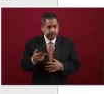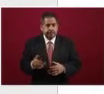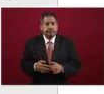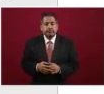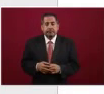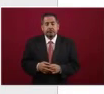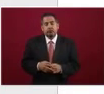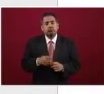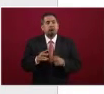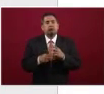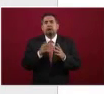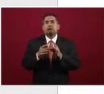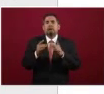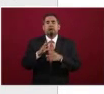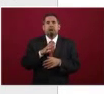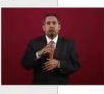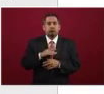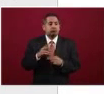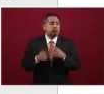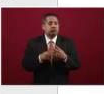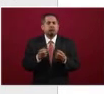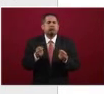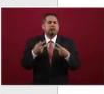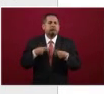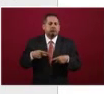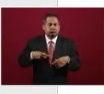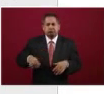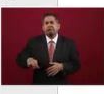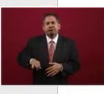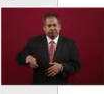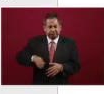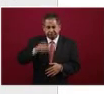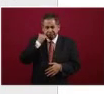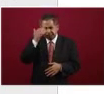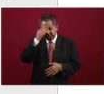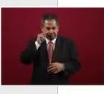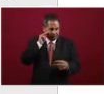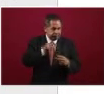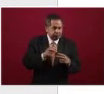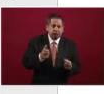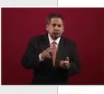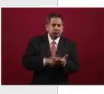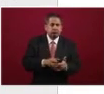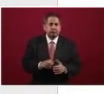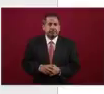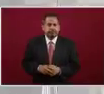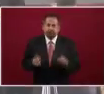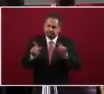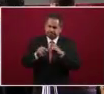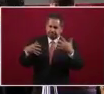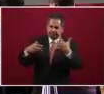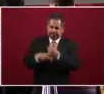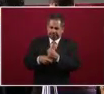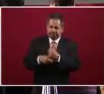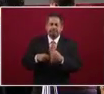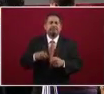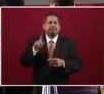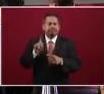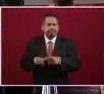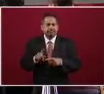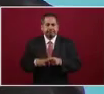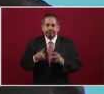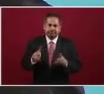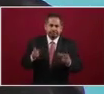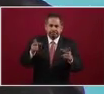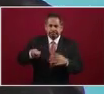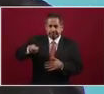Y tuvimos una fuerte afluencia de gente interesada en ver las joyas. En síntesis, pues fue una subasta